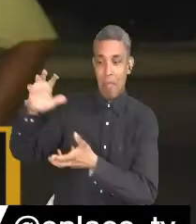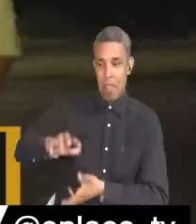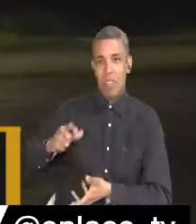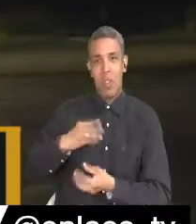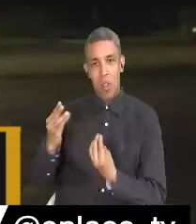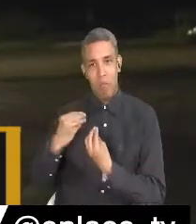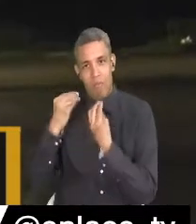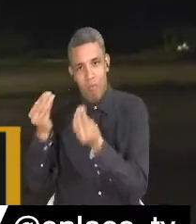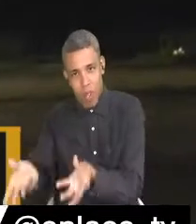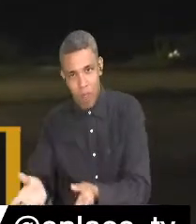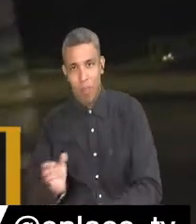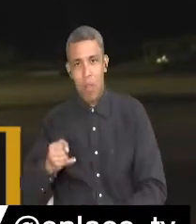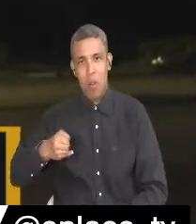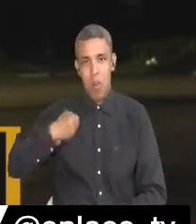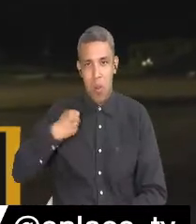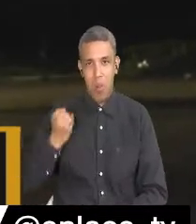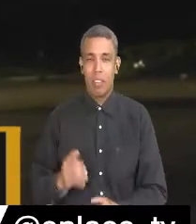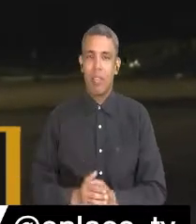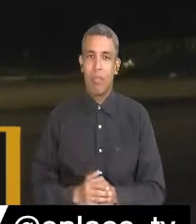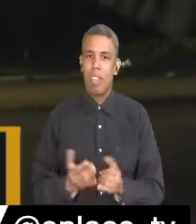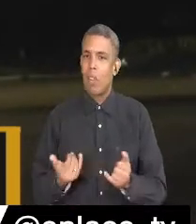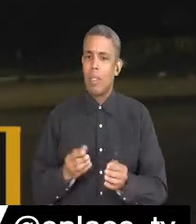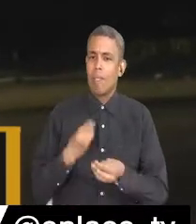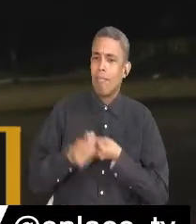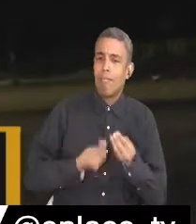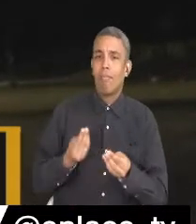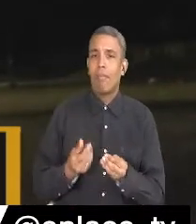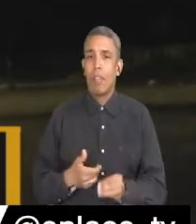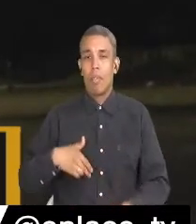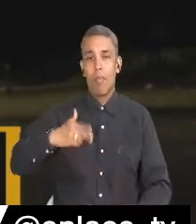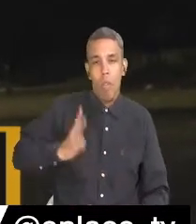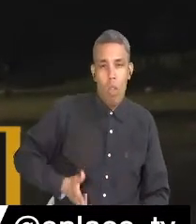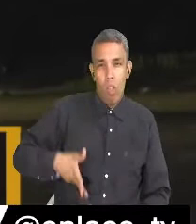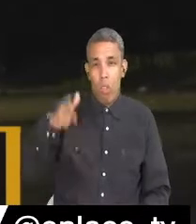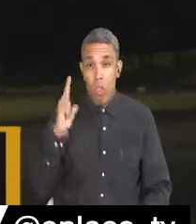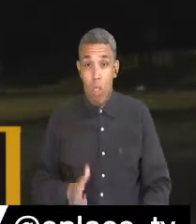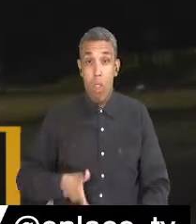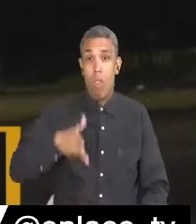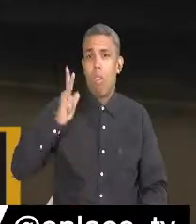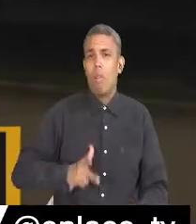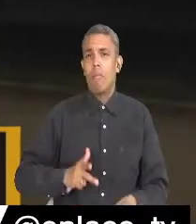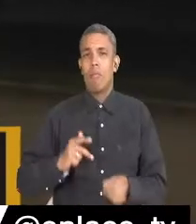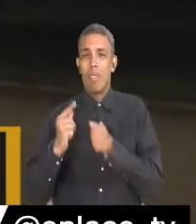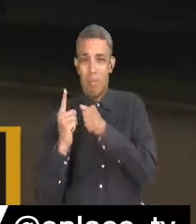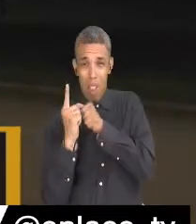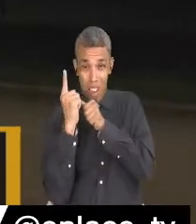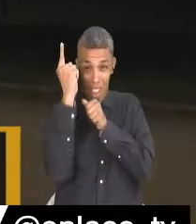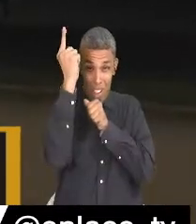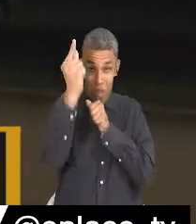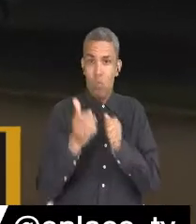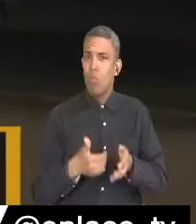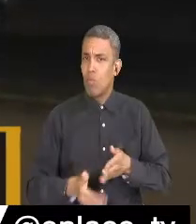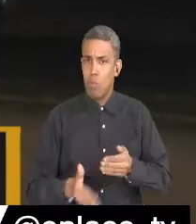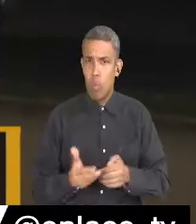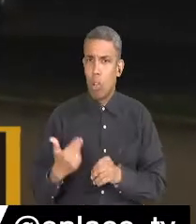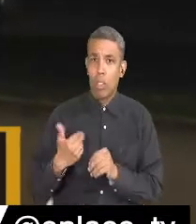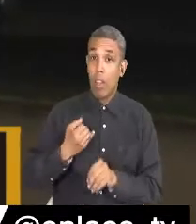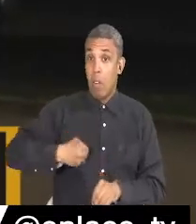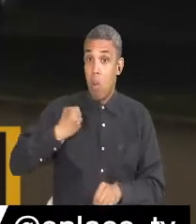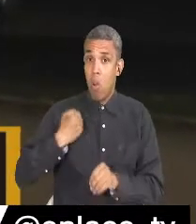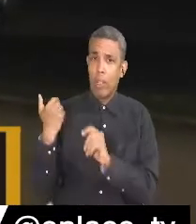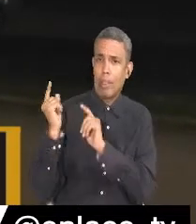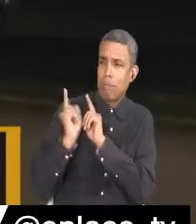ciudad y para llegar a los ensayos deben hacer largas caminatas y otros esfuerzos. Yo soy muy contento, la verdad, aquí vienen jóvenes que por lo